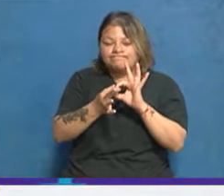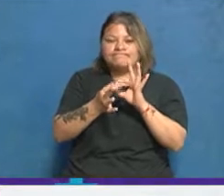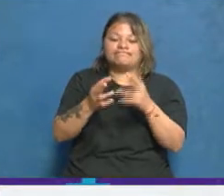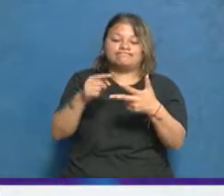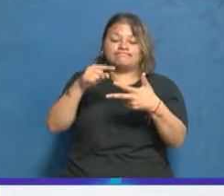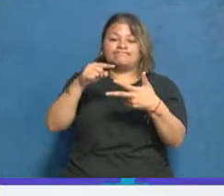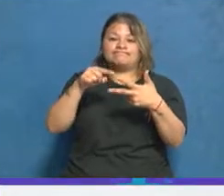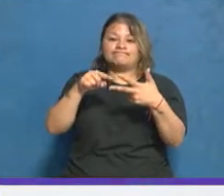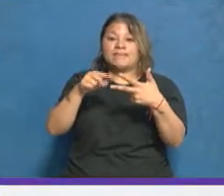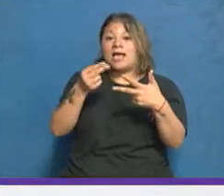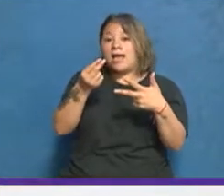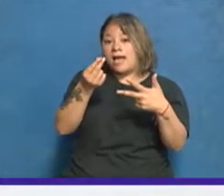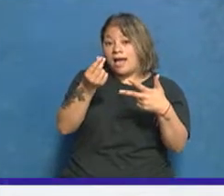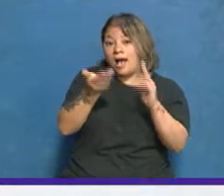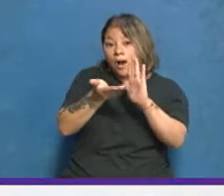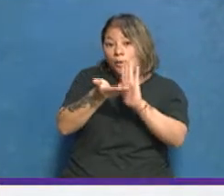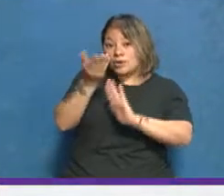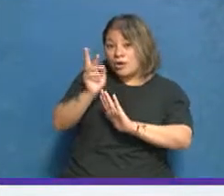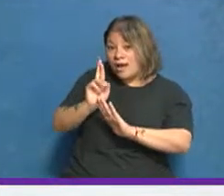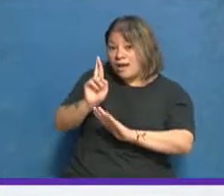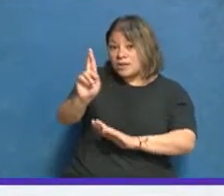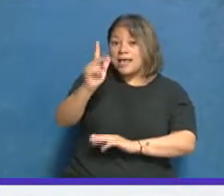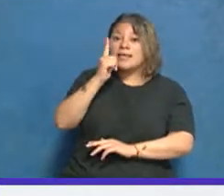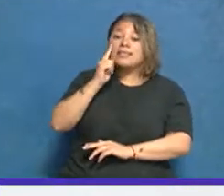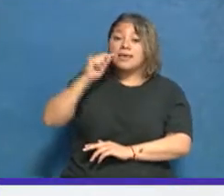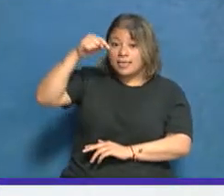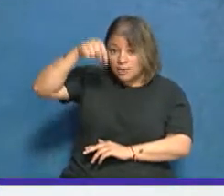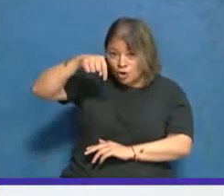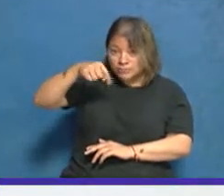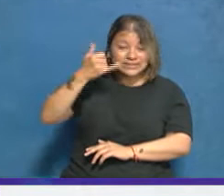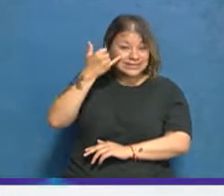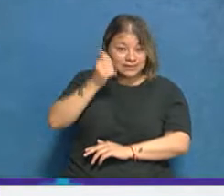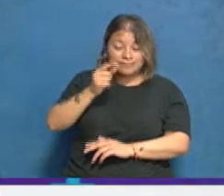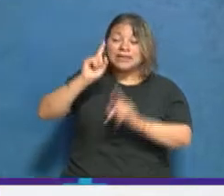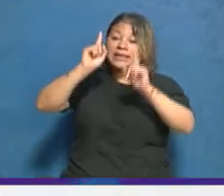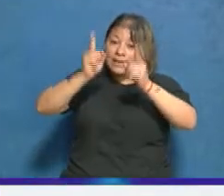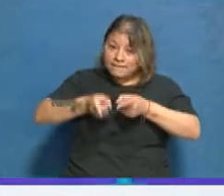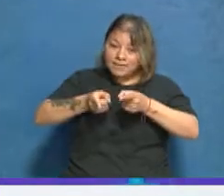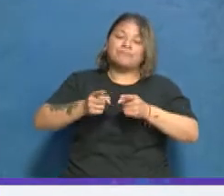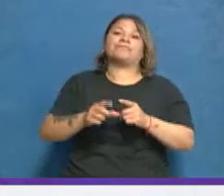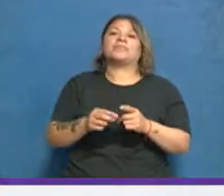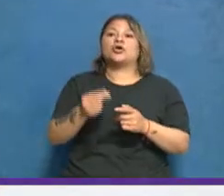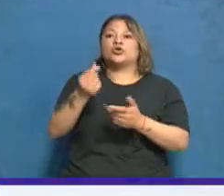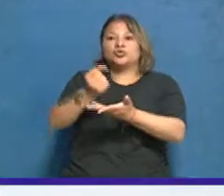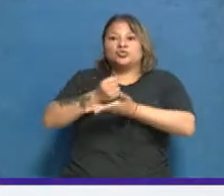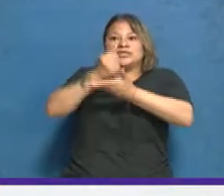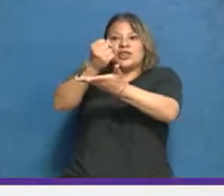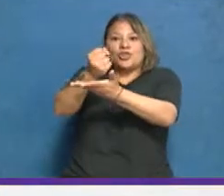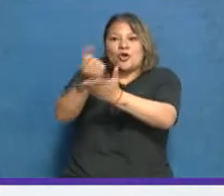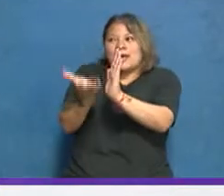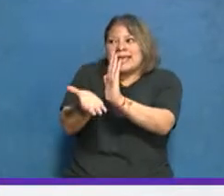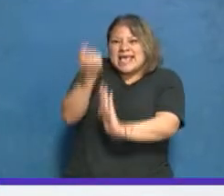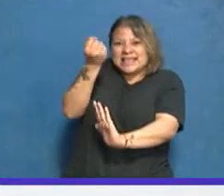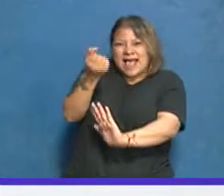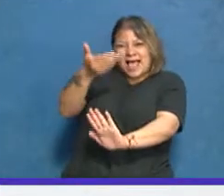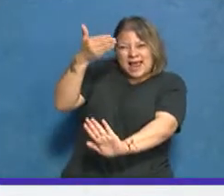el aumento que se ha habilitado a partir del día de hoy, pero también la quita de subsidios que se viene